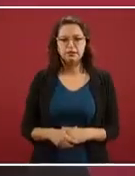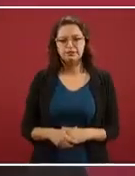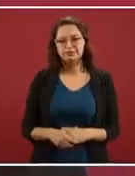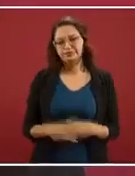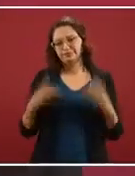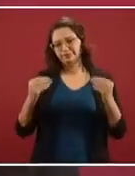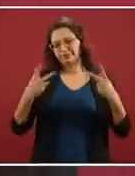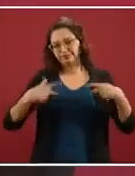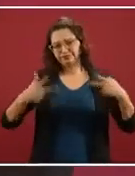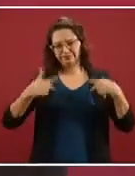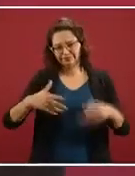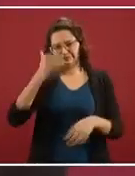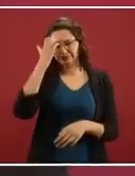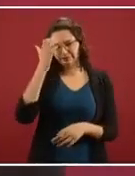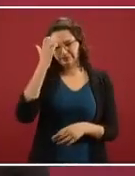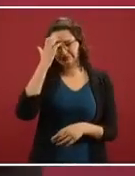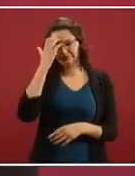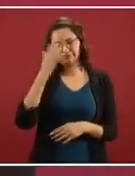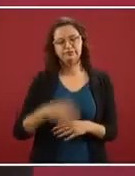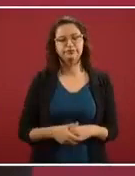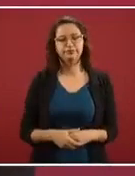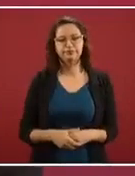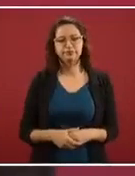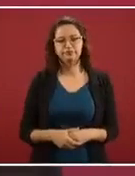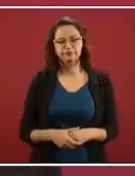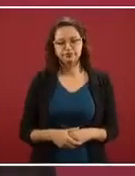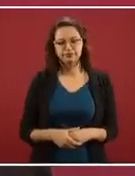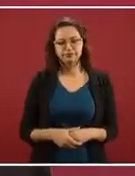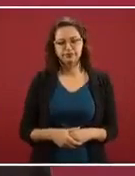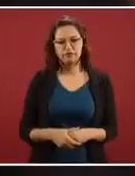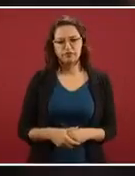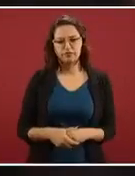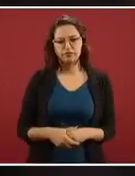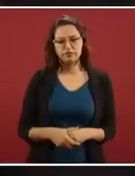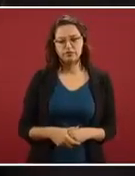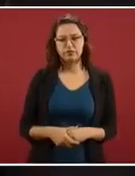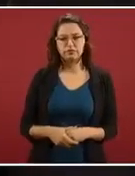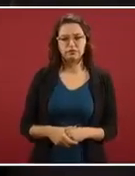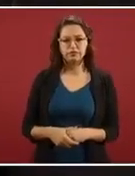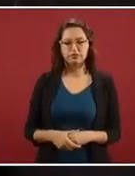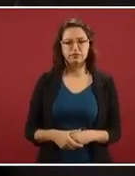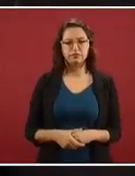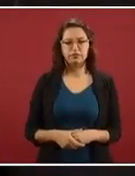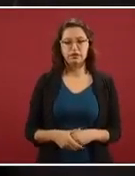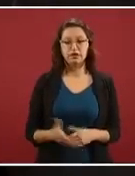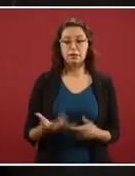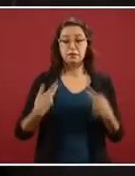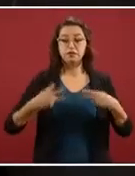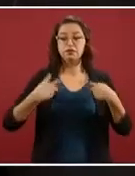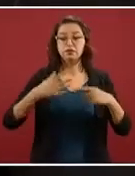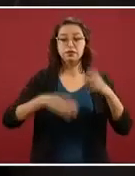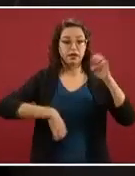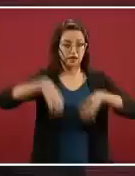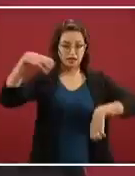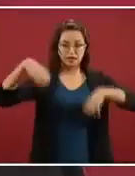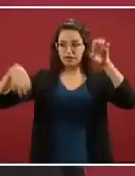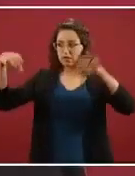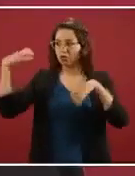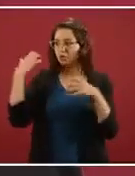conocido por muchos, o sea, sobre todo por los que tienen más